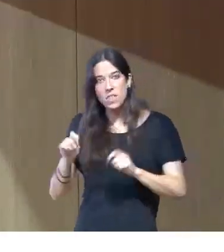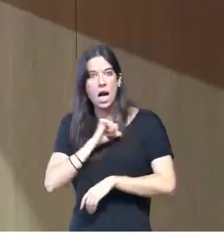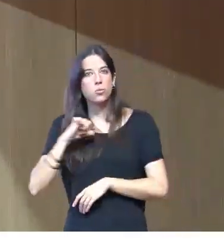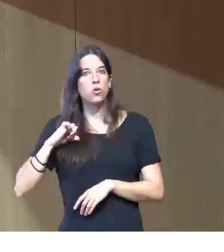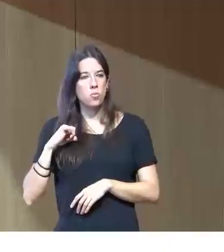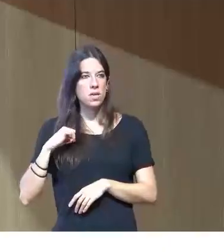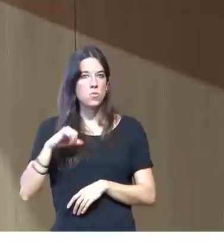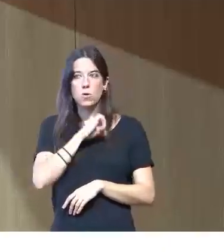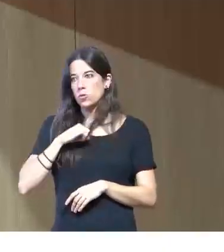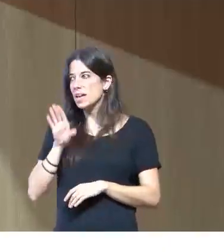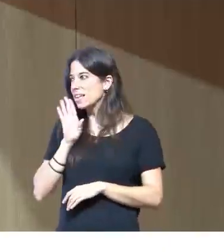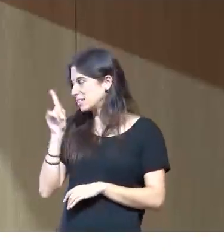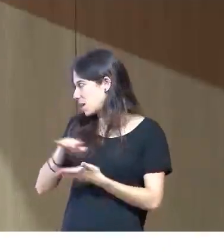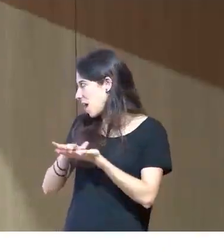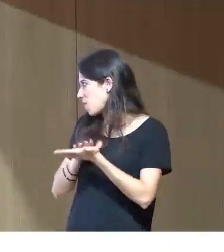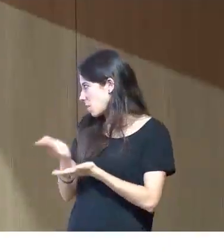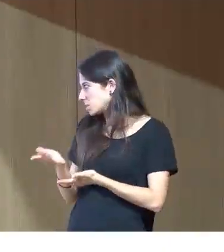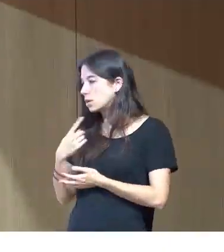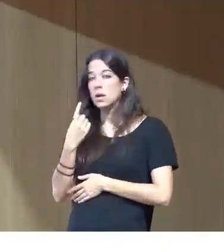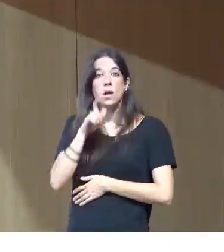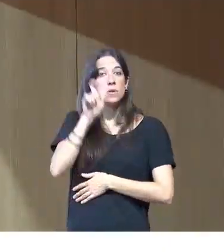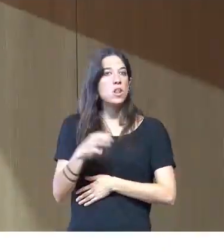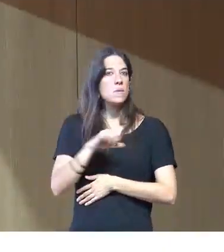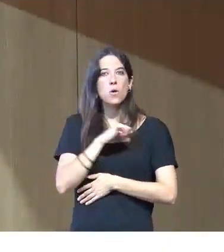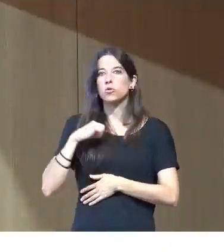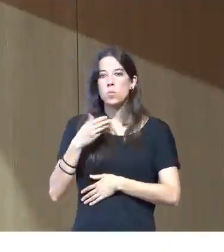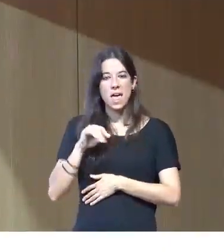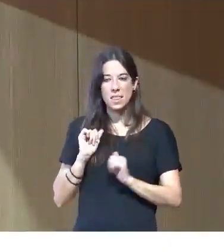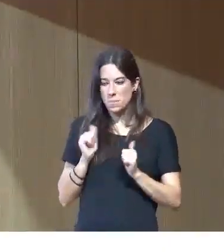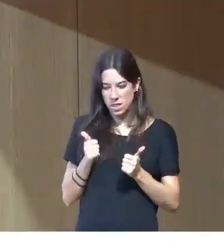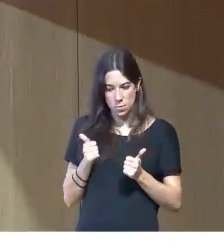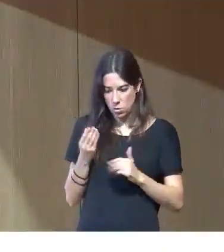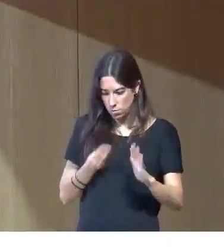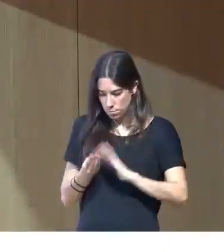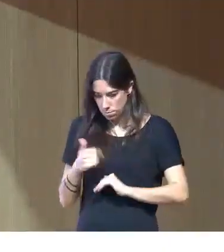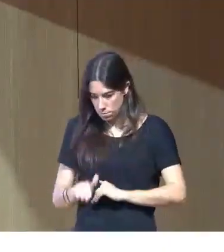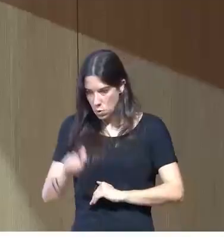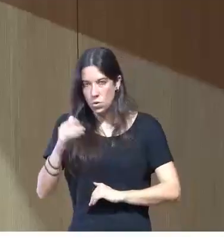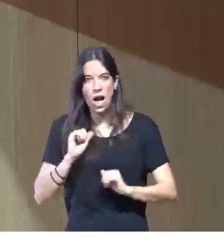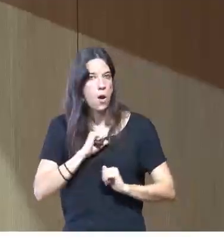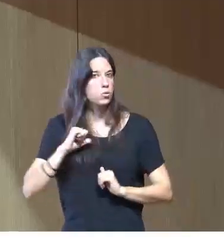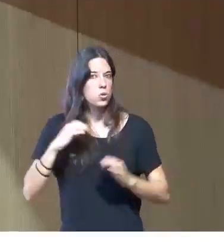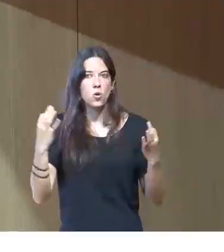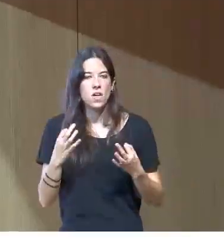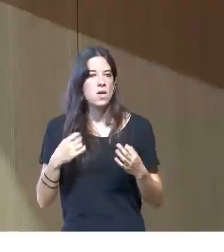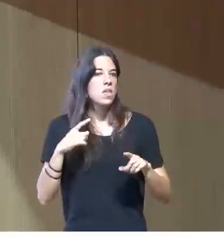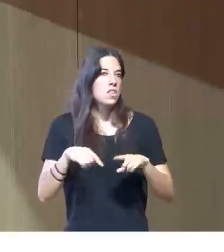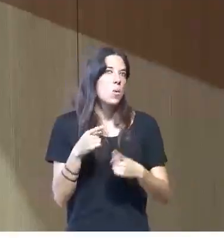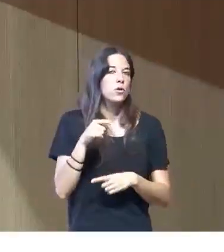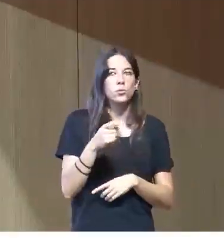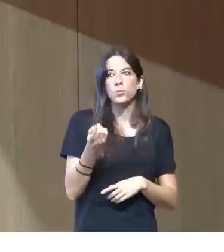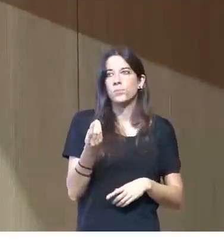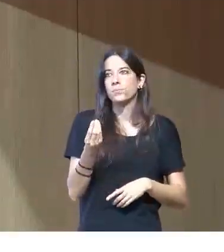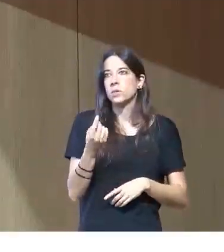autonomía que también mencionabais antes una persona tiene que ser Autónoma desde el principio todo al final por muy bueno que seas por muy